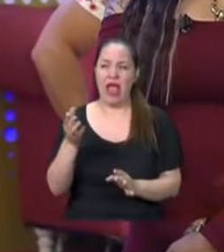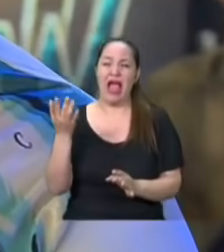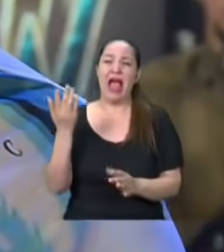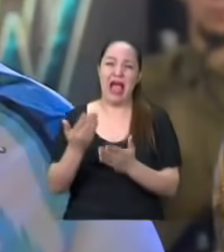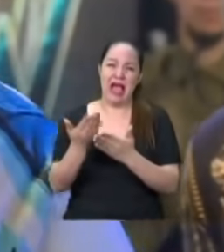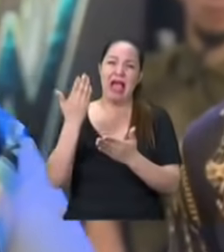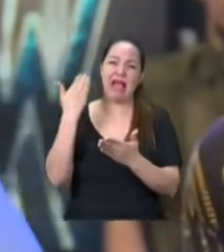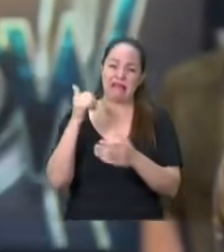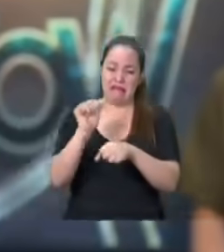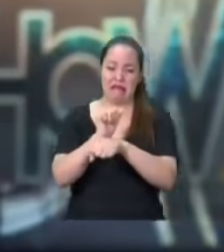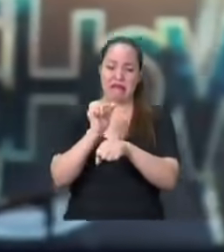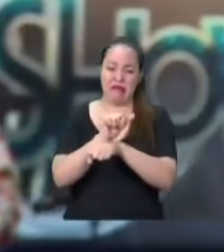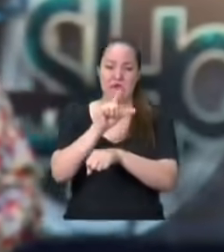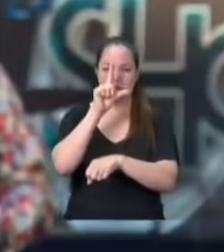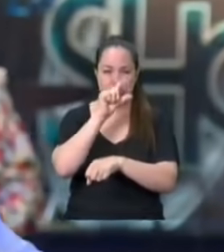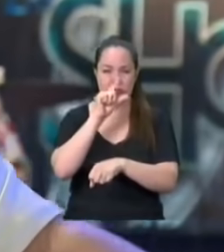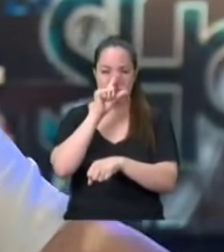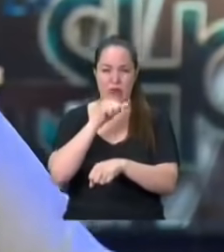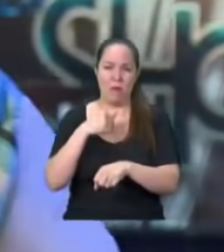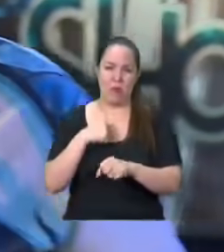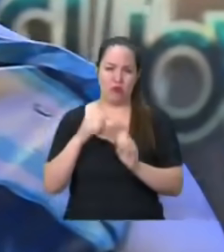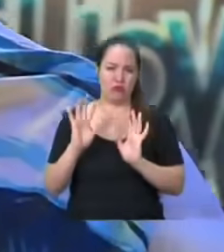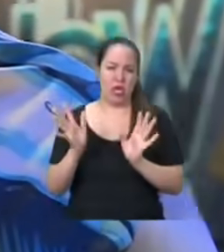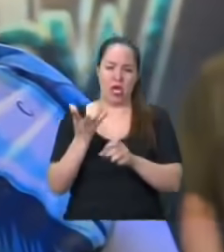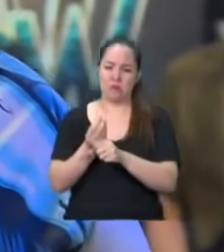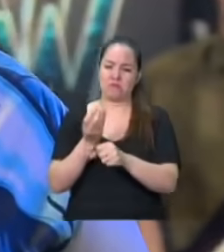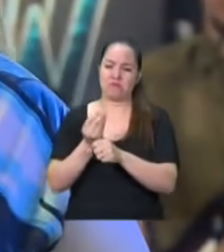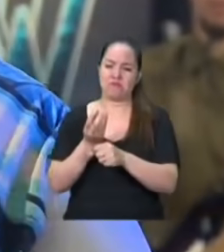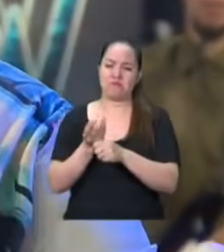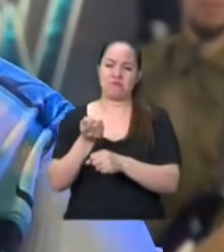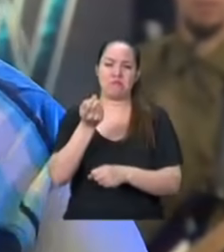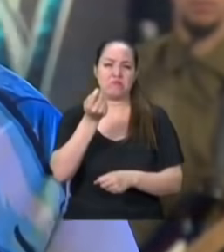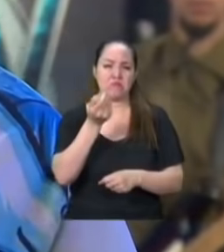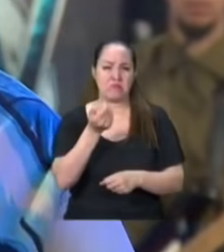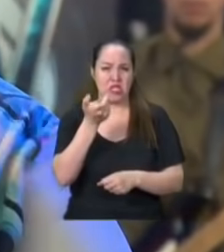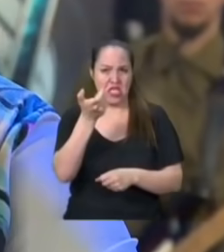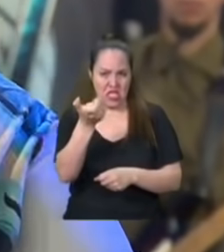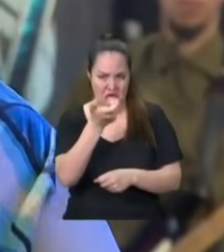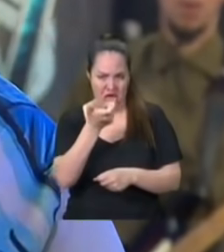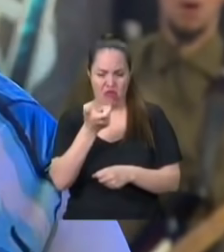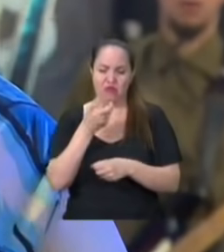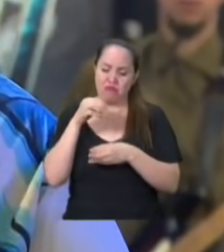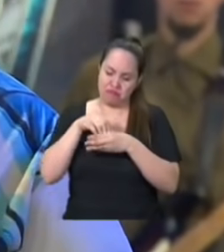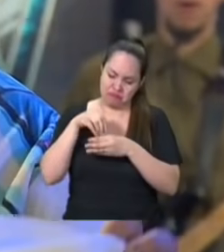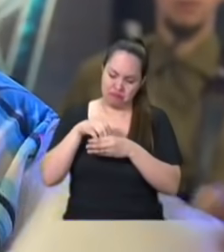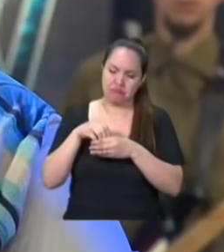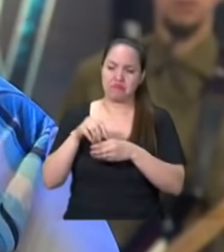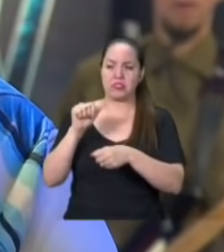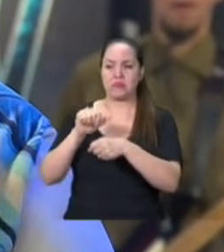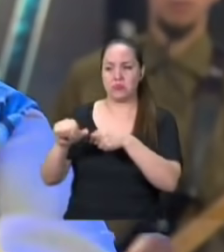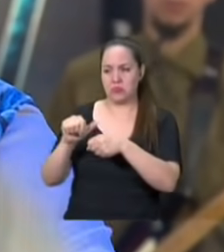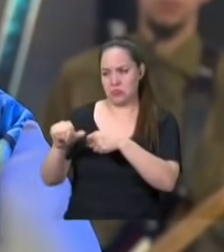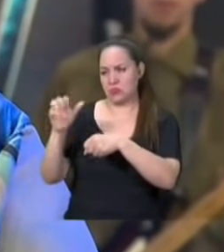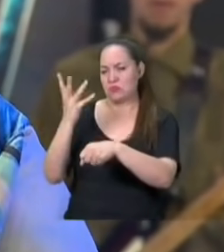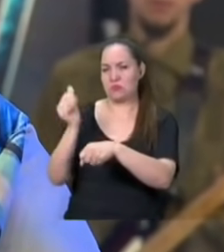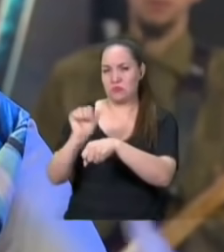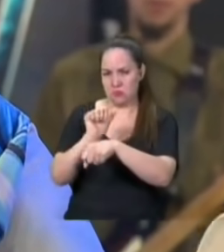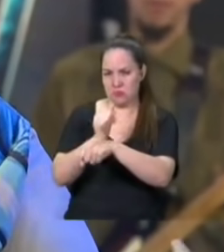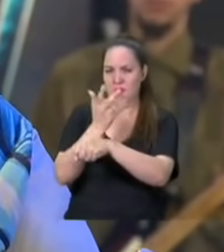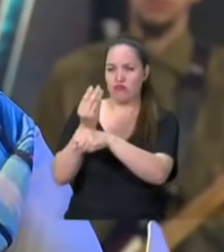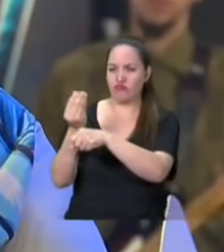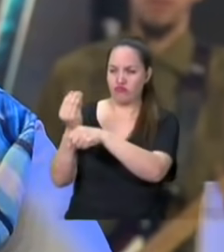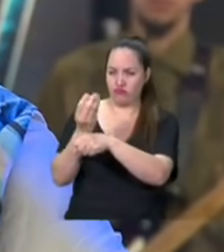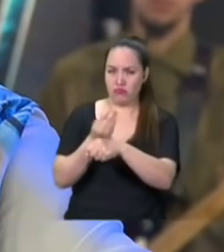ya lo arreglé, gracias a Dios. Con poquito dinero que he estado ganando, antes no guardaba, ahora guardo